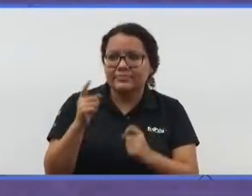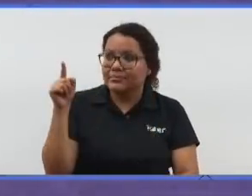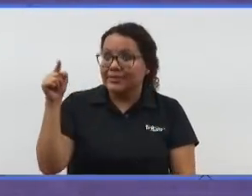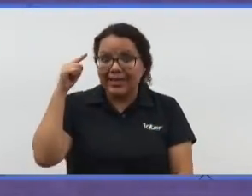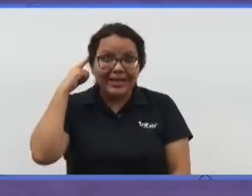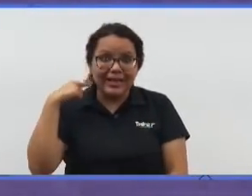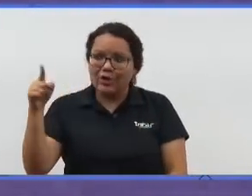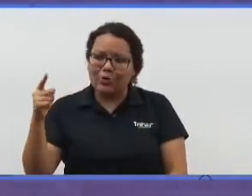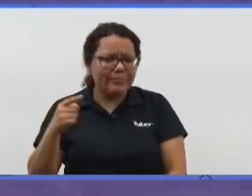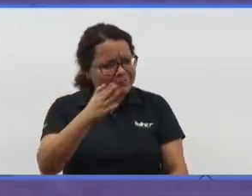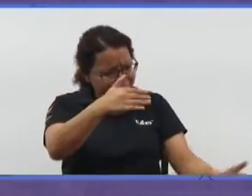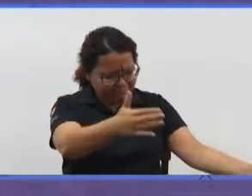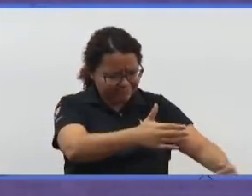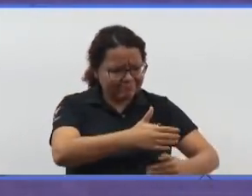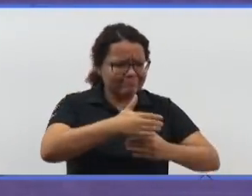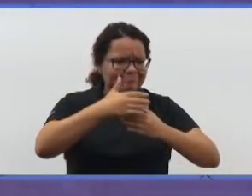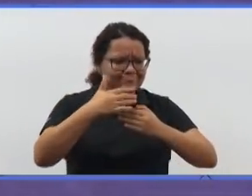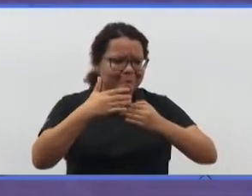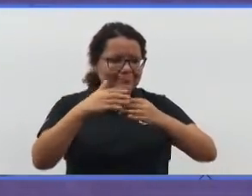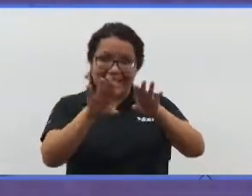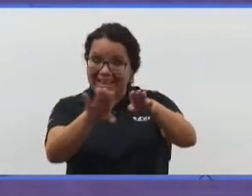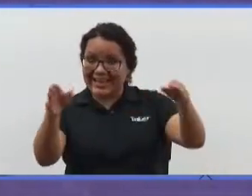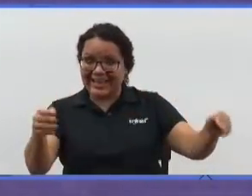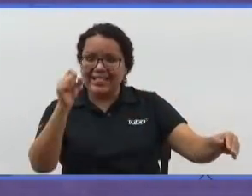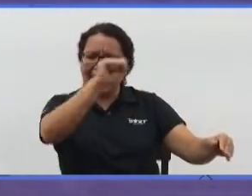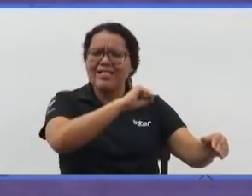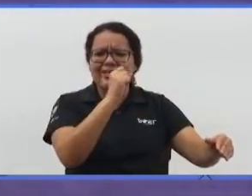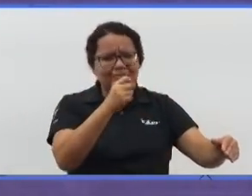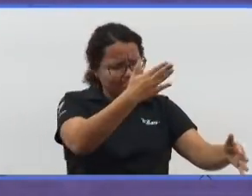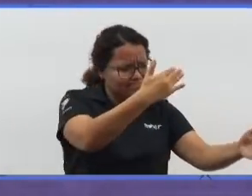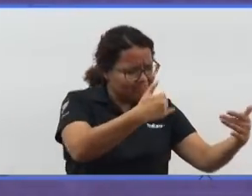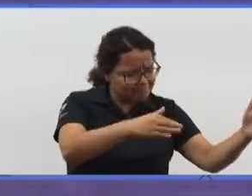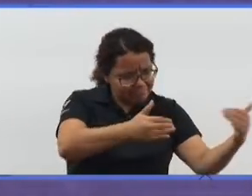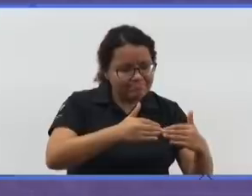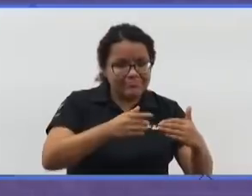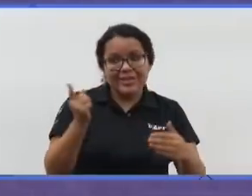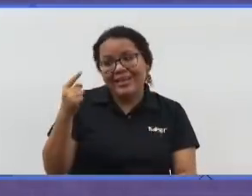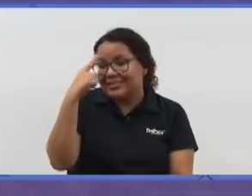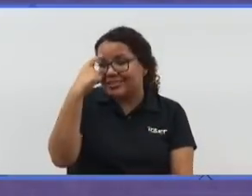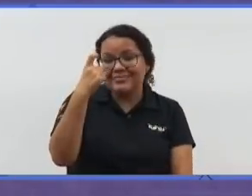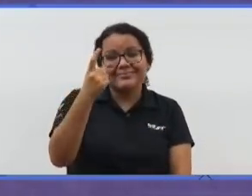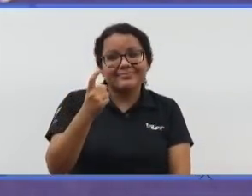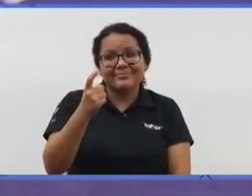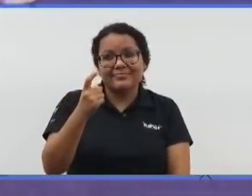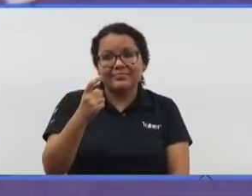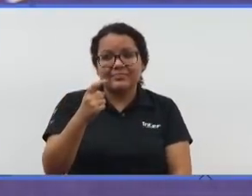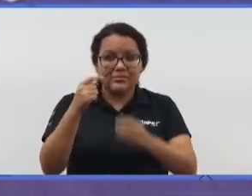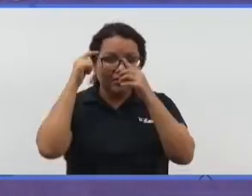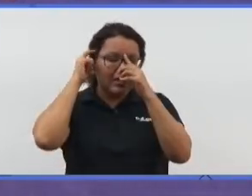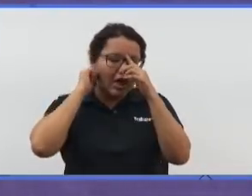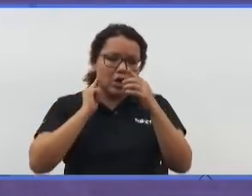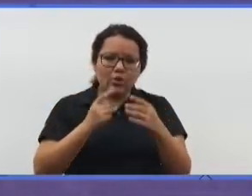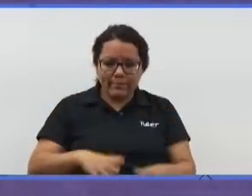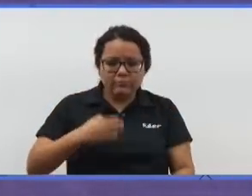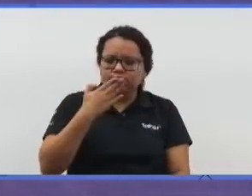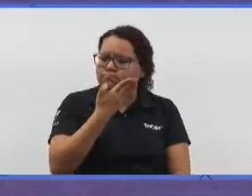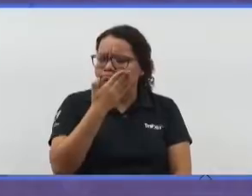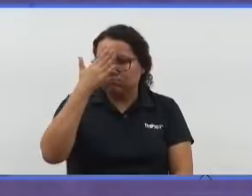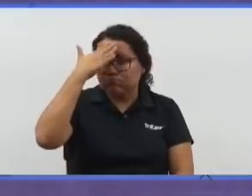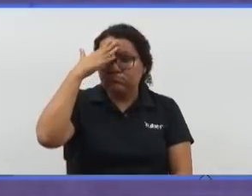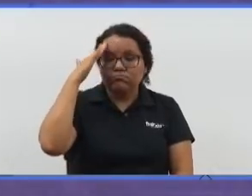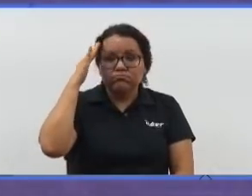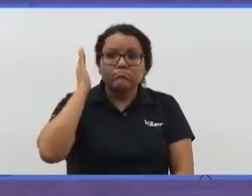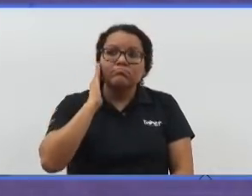recibiera las rosas en el podio donde canta y cuando el hombre se limpiaba la cara con asturias que tiene